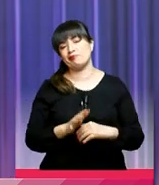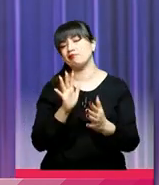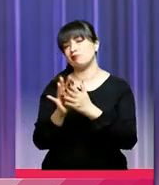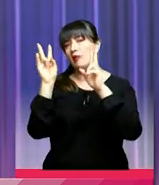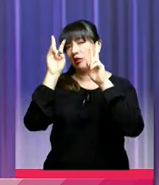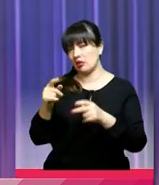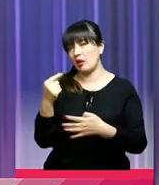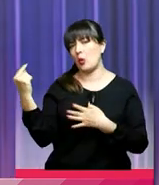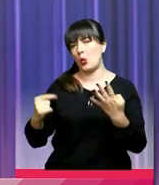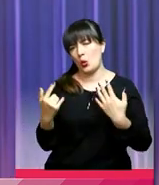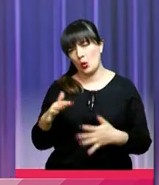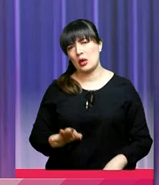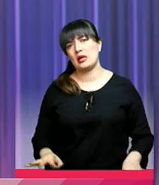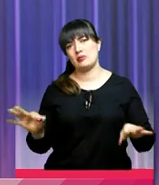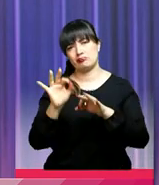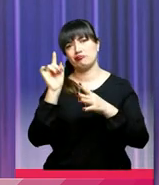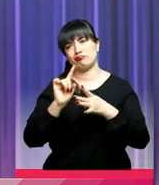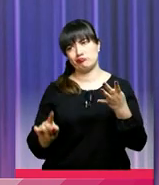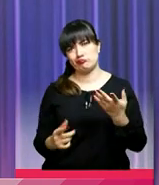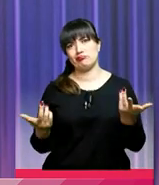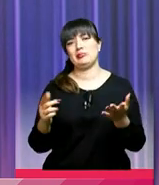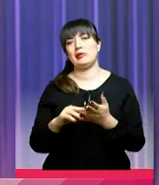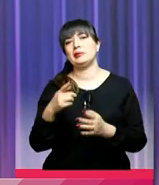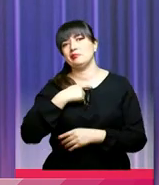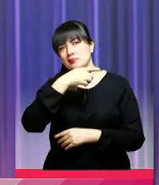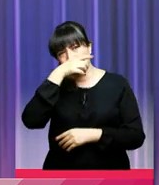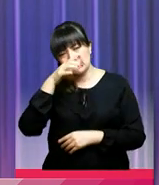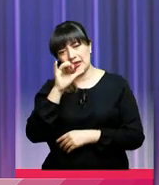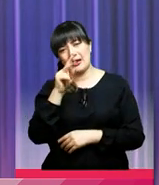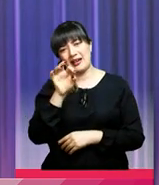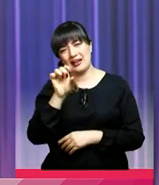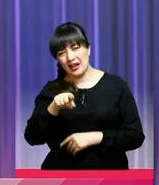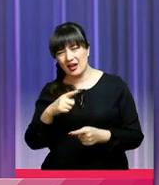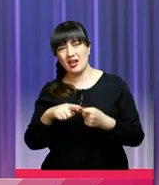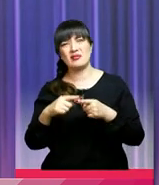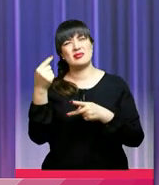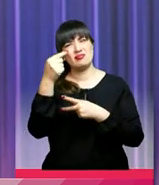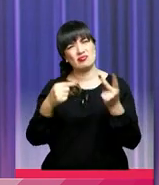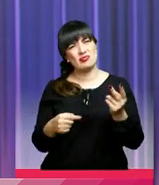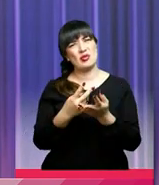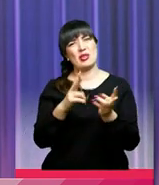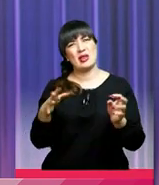trascendentales. Desde el cannabis, como el de combatir todo el problema de las